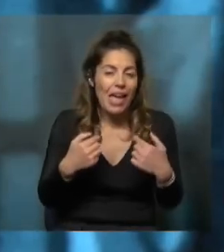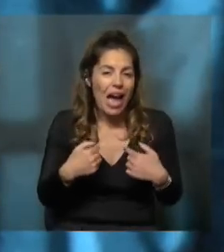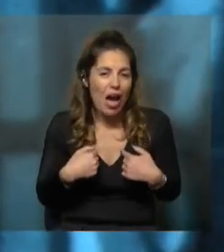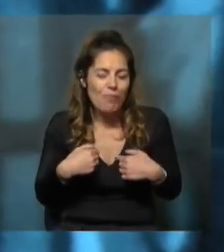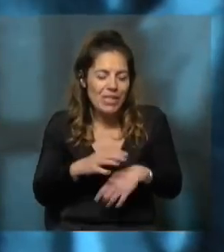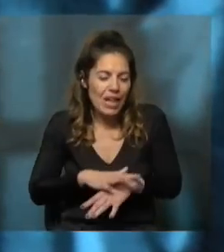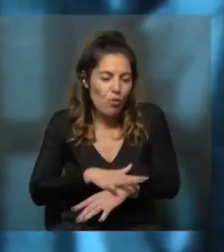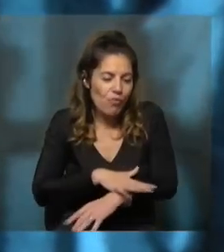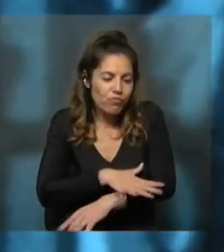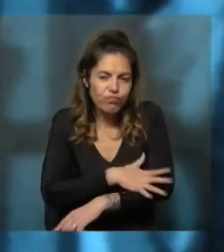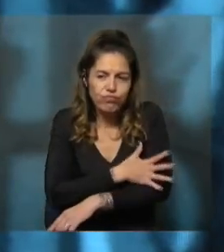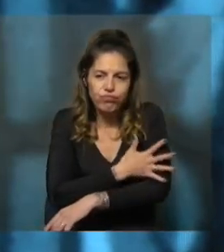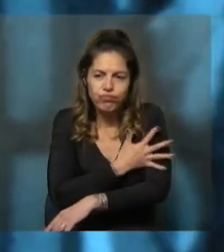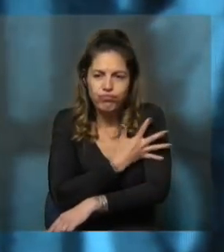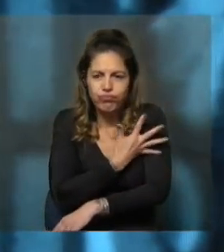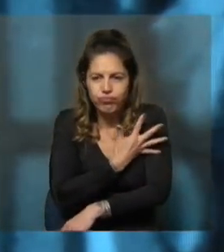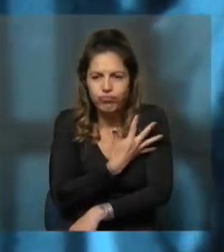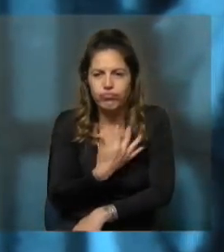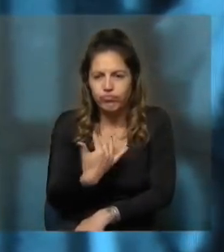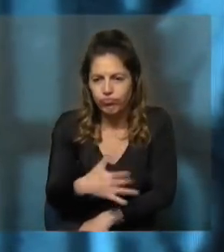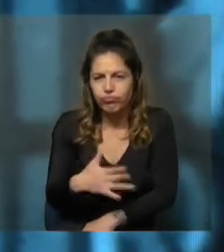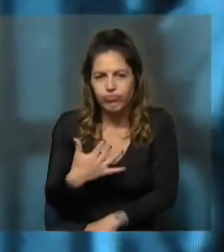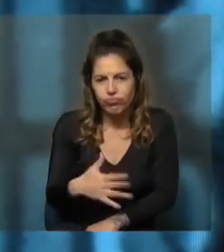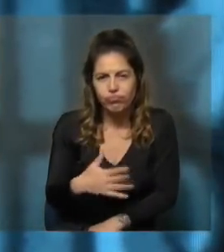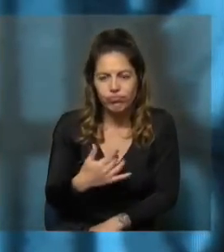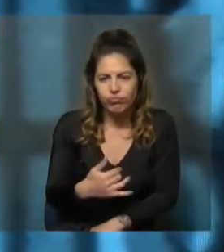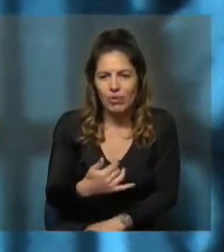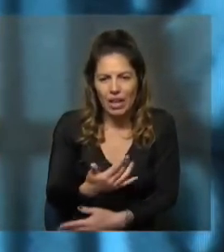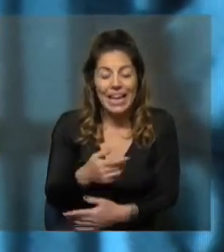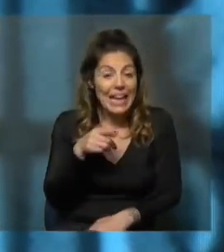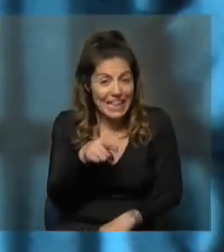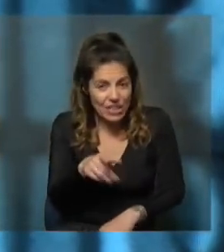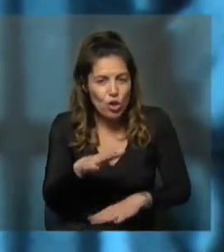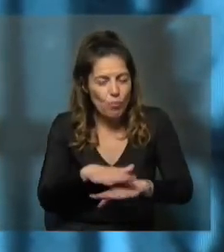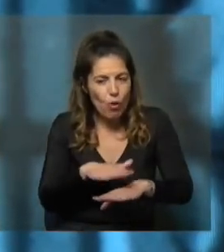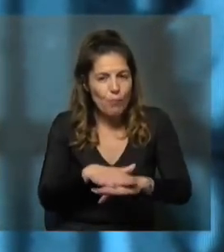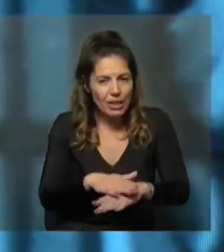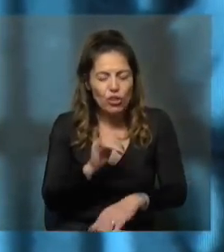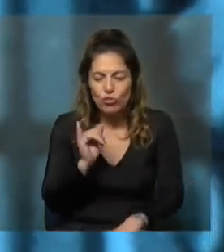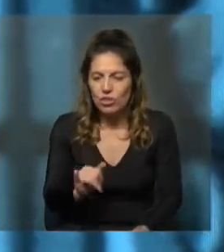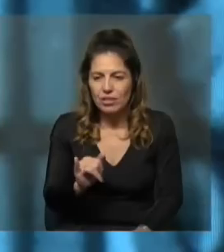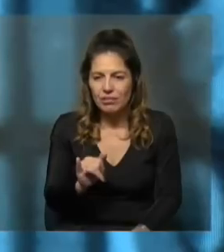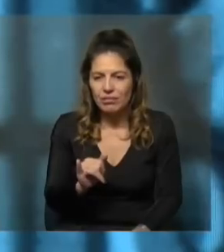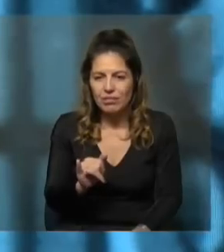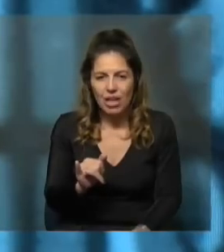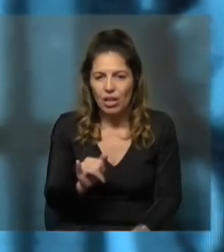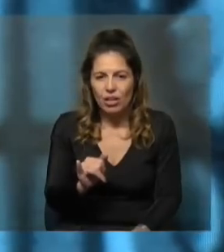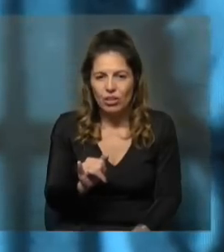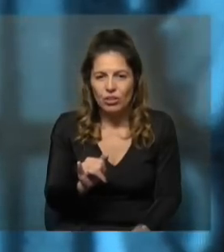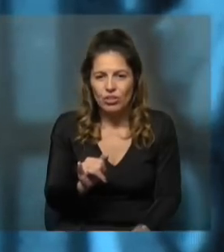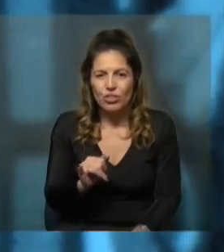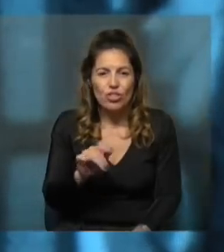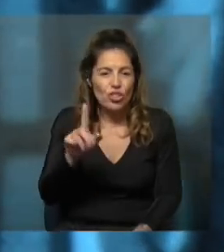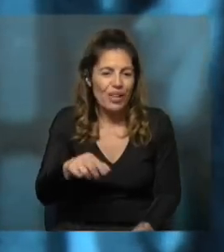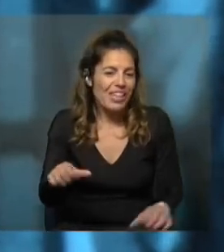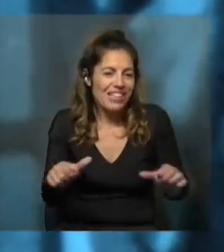ponía la piel de gallina de una manera impresionante en esos momentos sí me me me me yo venía